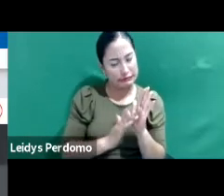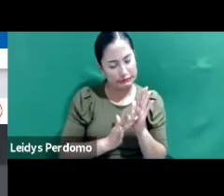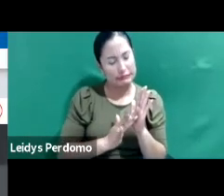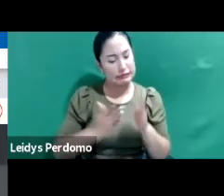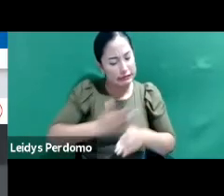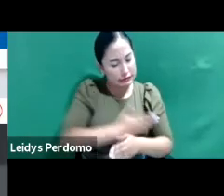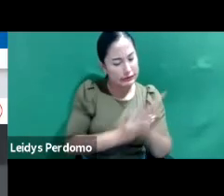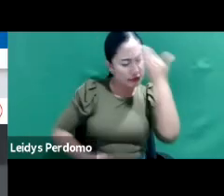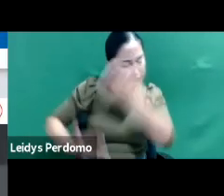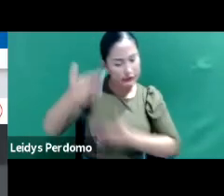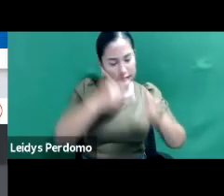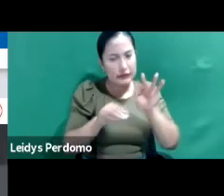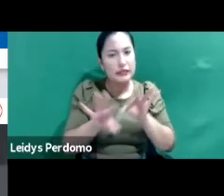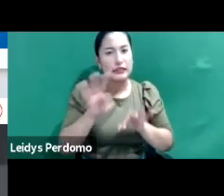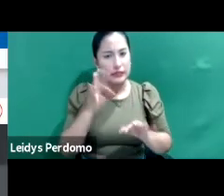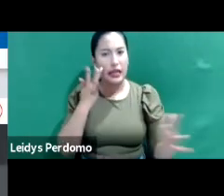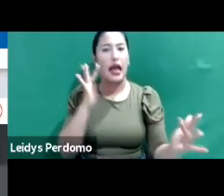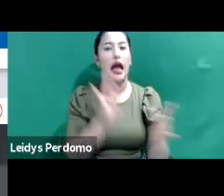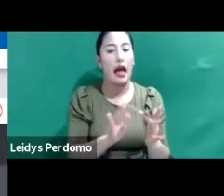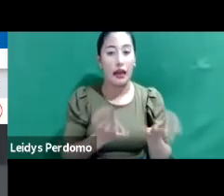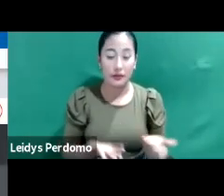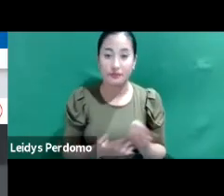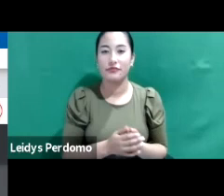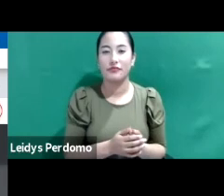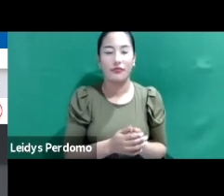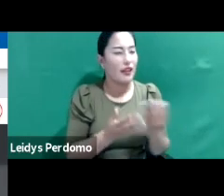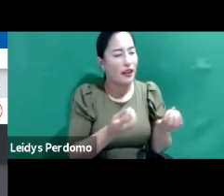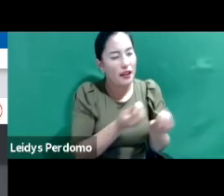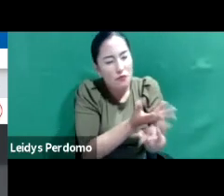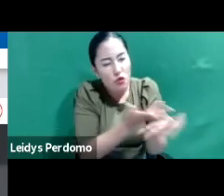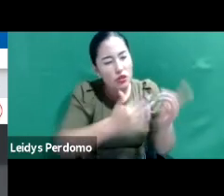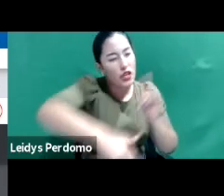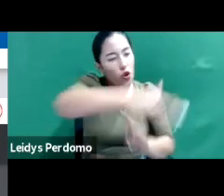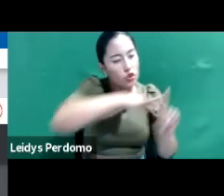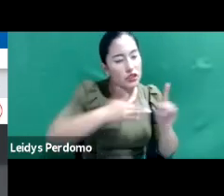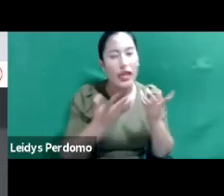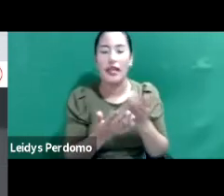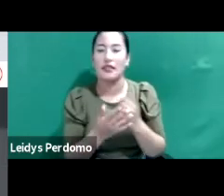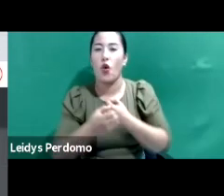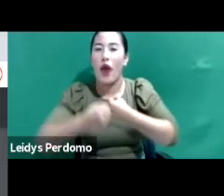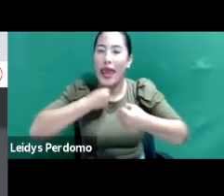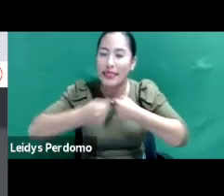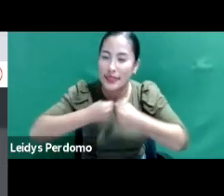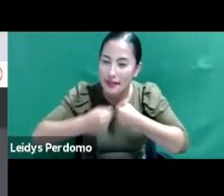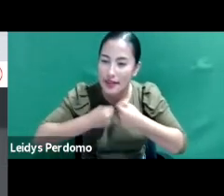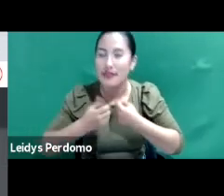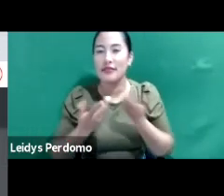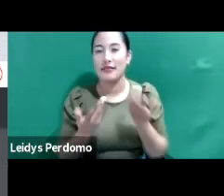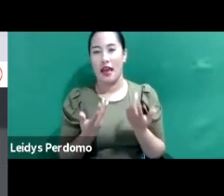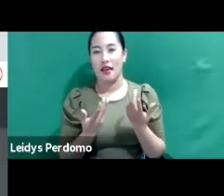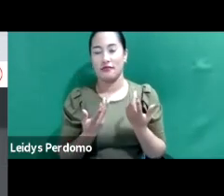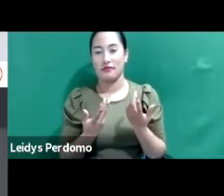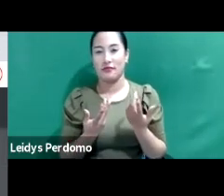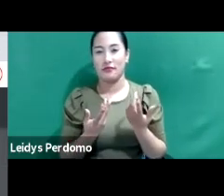De multifuente y multicontexto, la triangulación, el análisis funcional, entrevistas semiestructuradas, obviamente